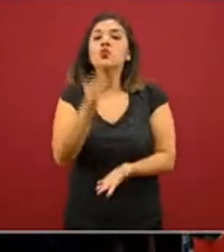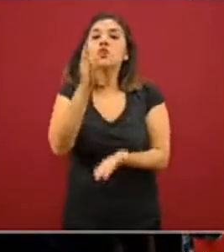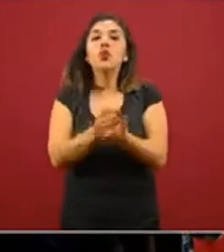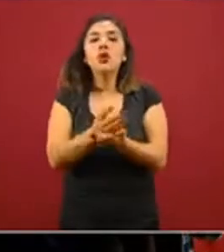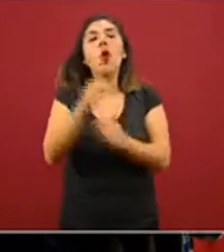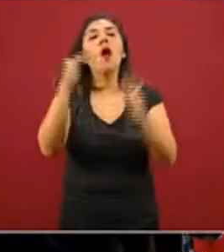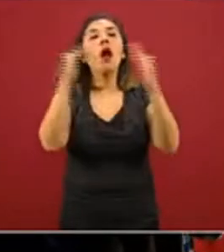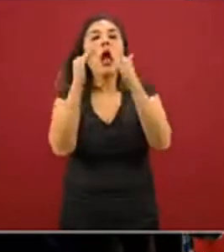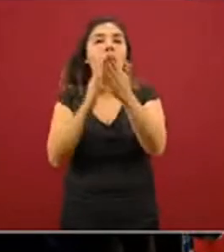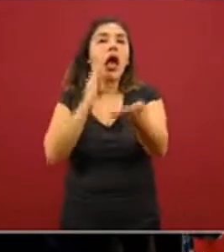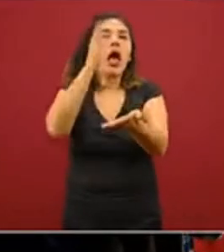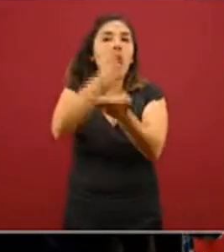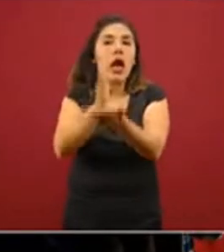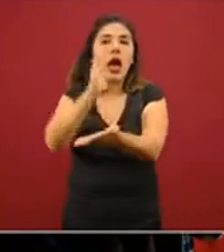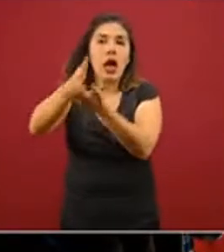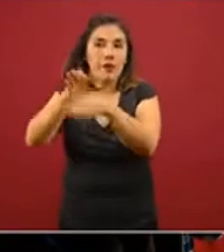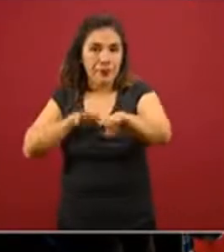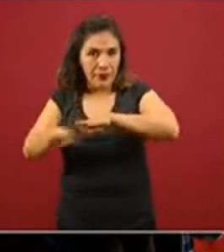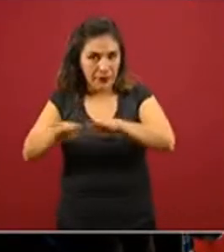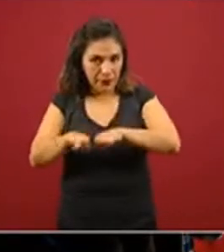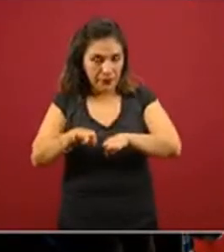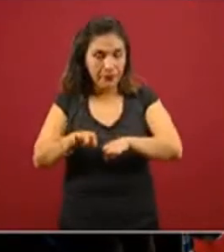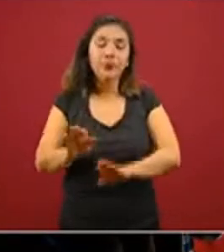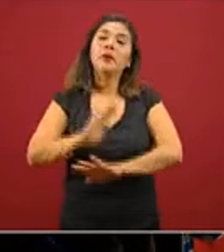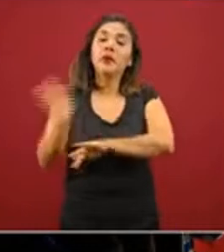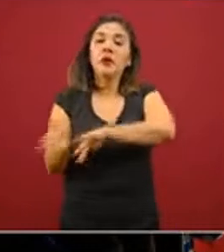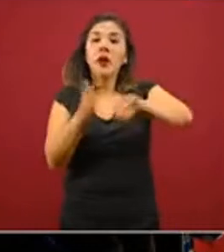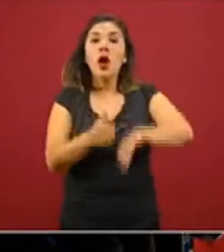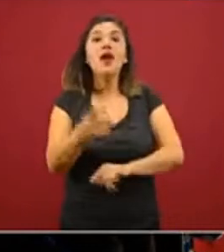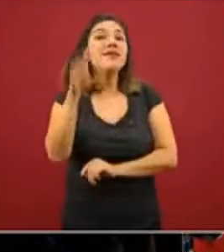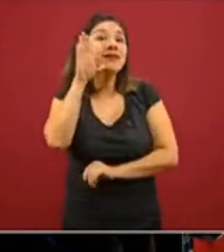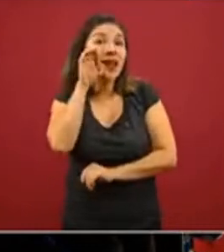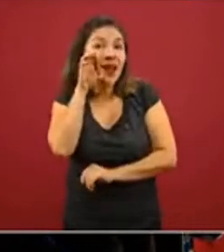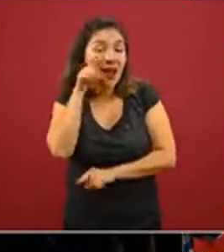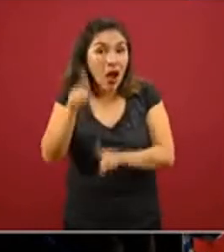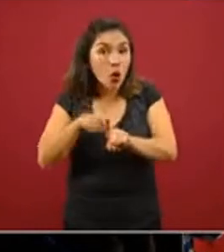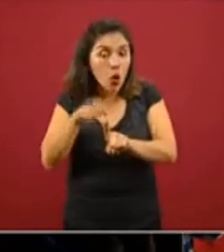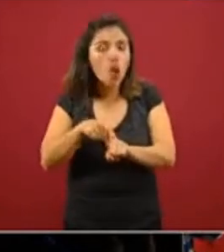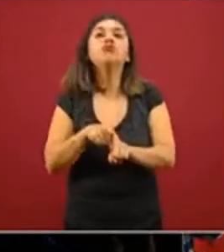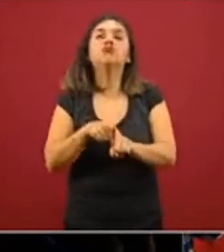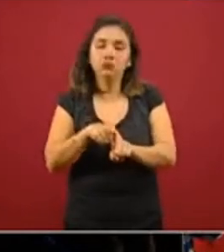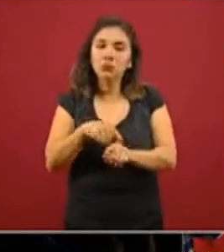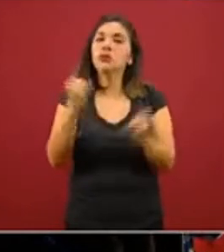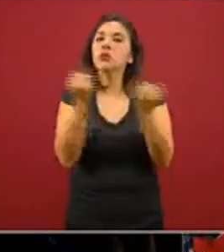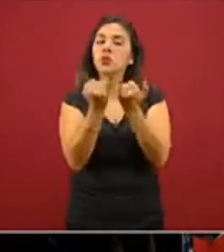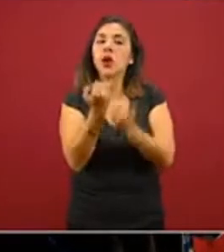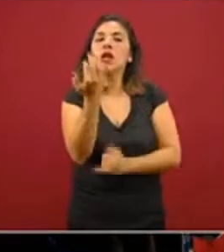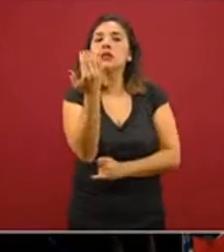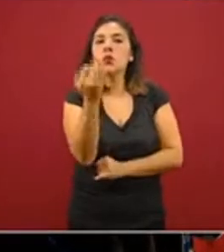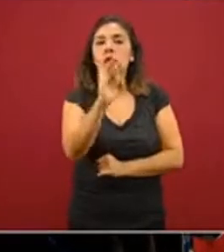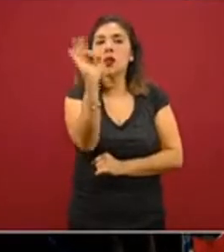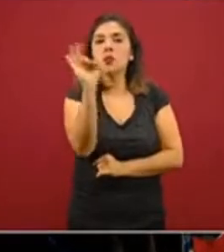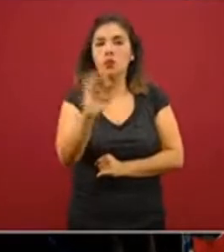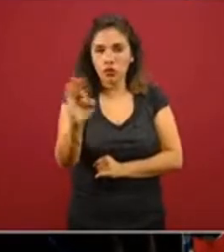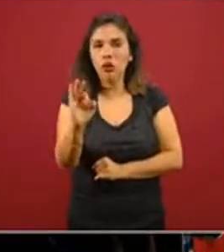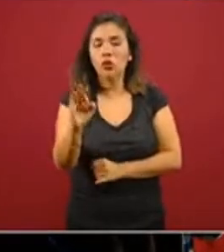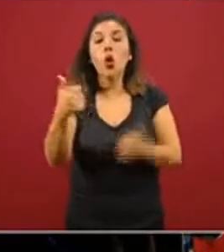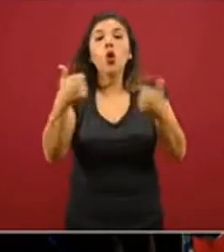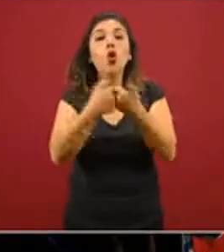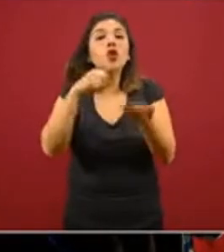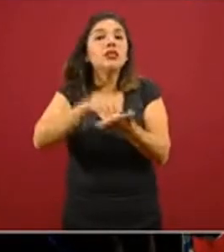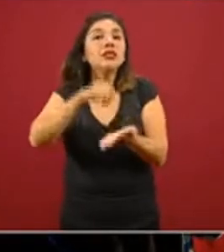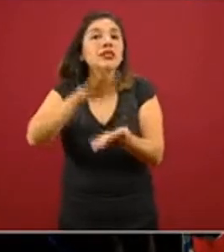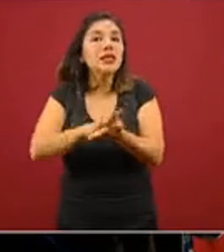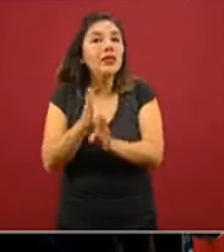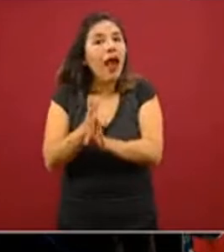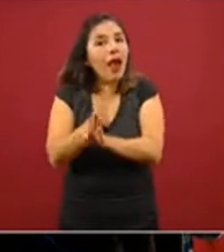servicios a domicilio. Ahora en el nivel de riesgo naranja, también 50% y con citas. La idea